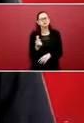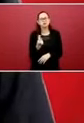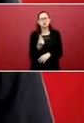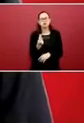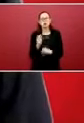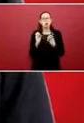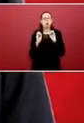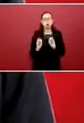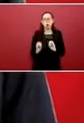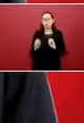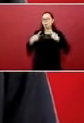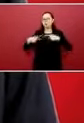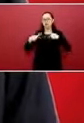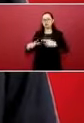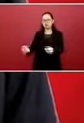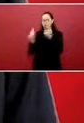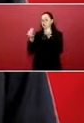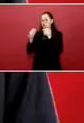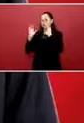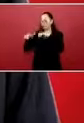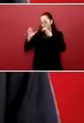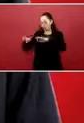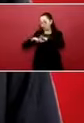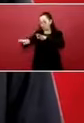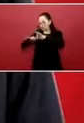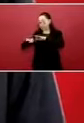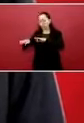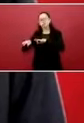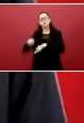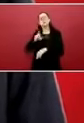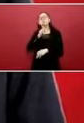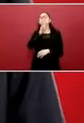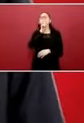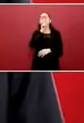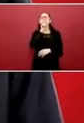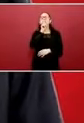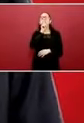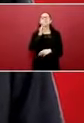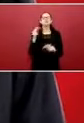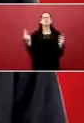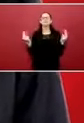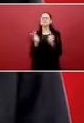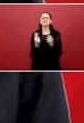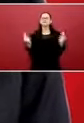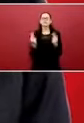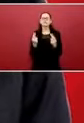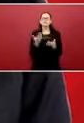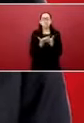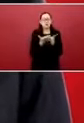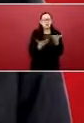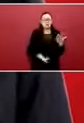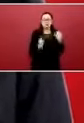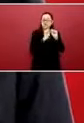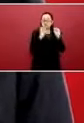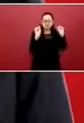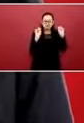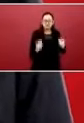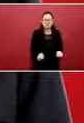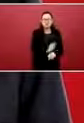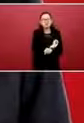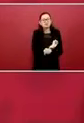muchos trabajadores al servicio del Estado. Es un mecanismo muy sencillo